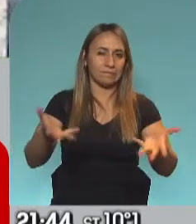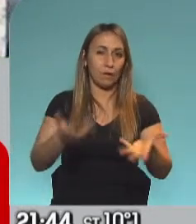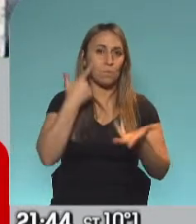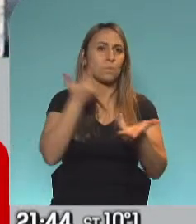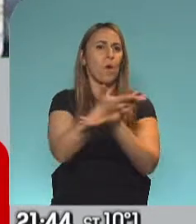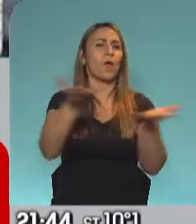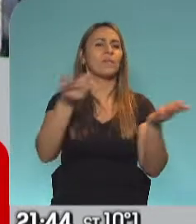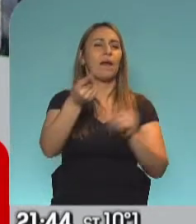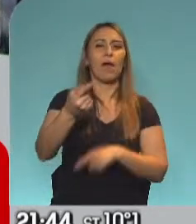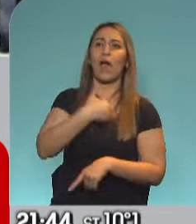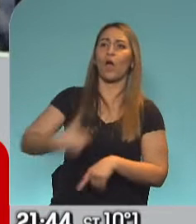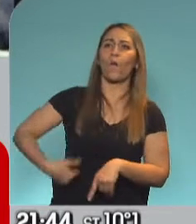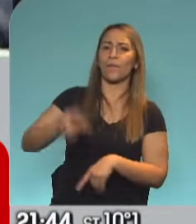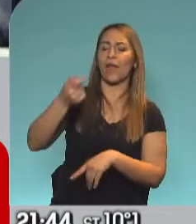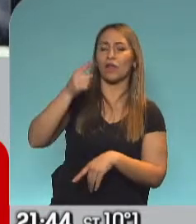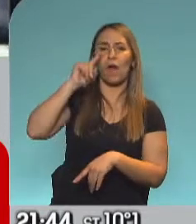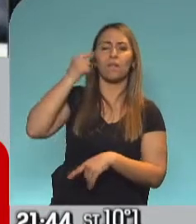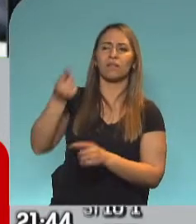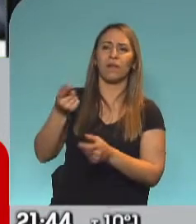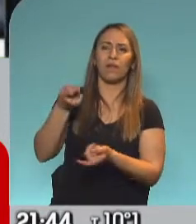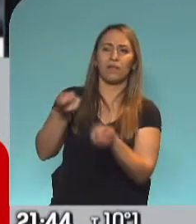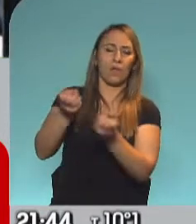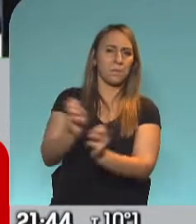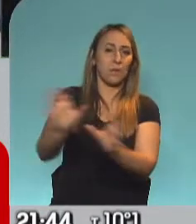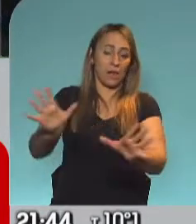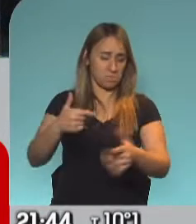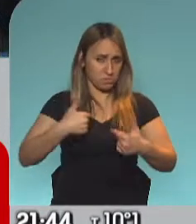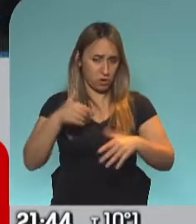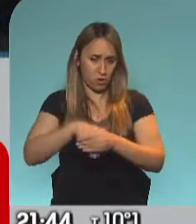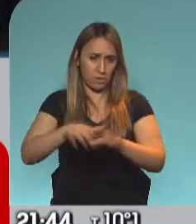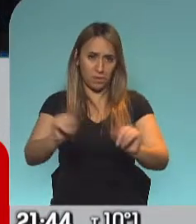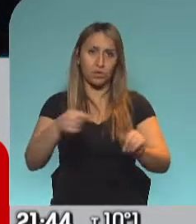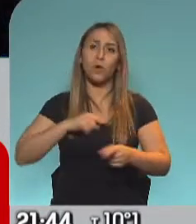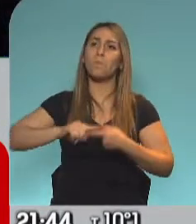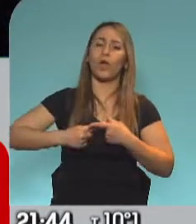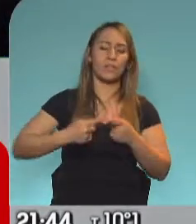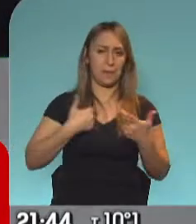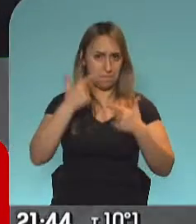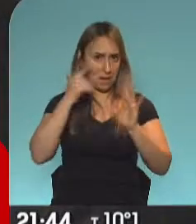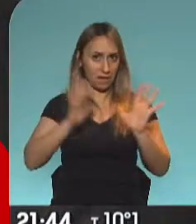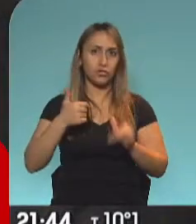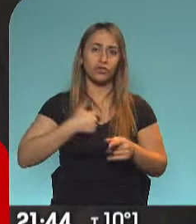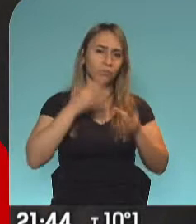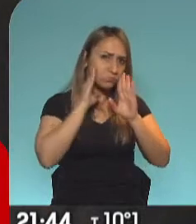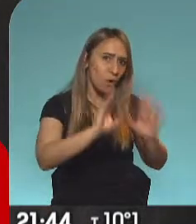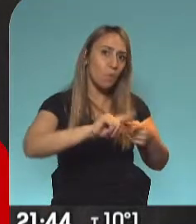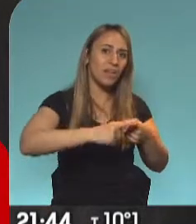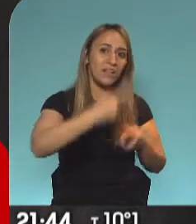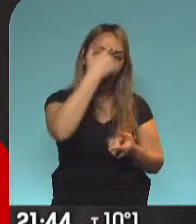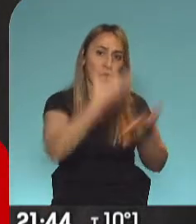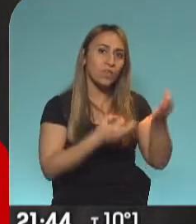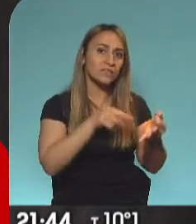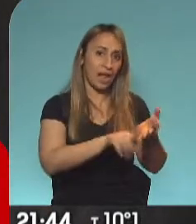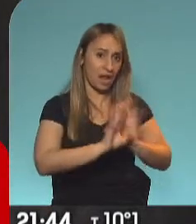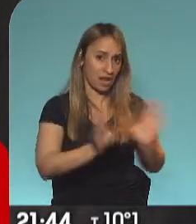está mal. No es un tema que a mí me compete, porque en realidad yo no hago política, yo hago política judicial. No entiendo por qué tanto